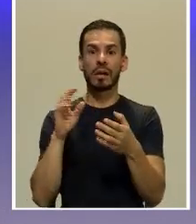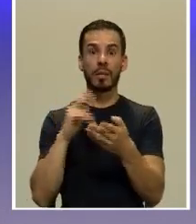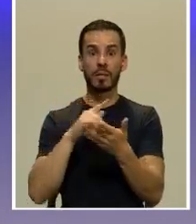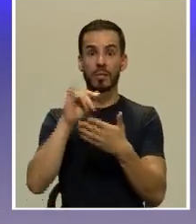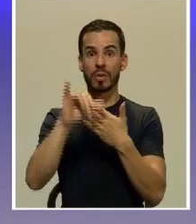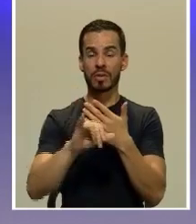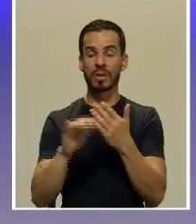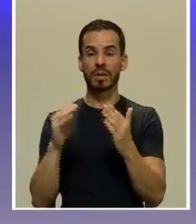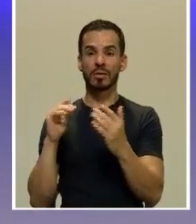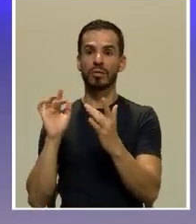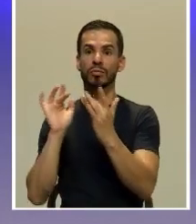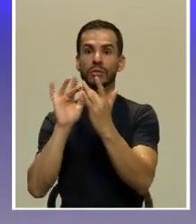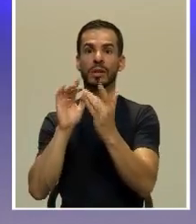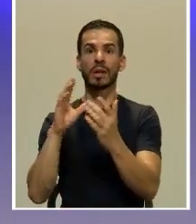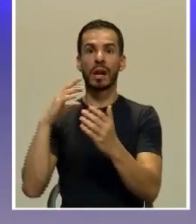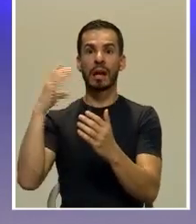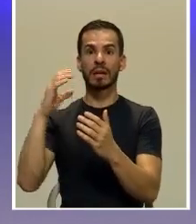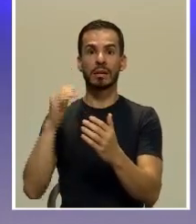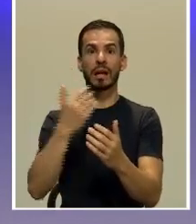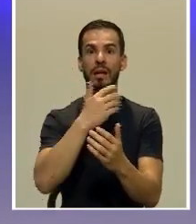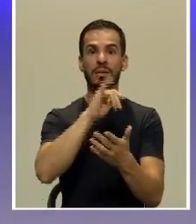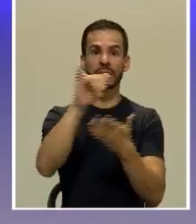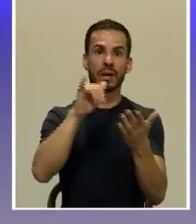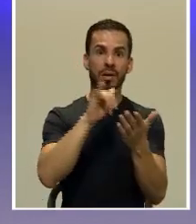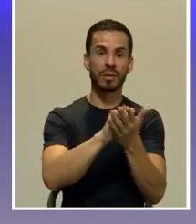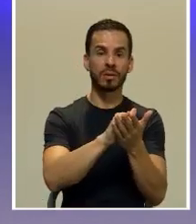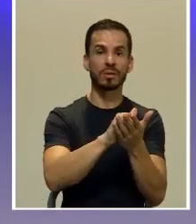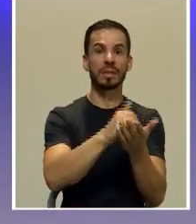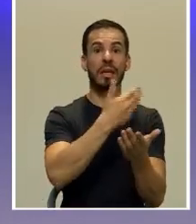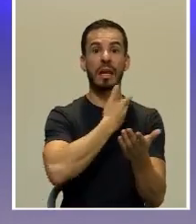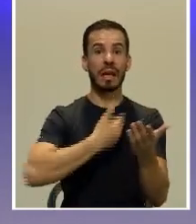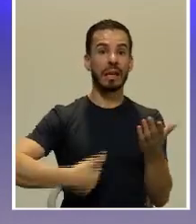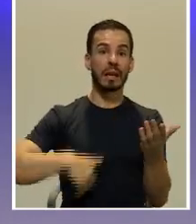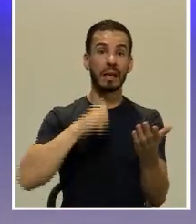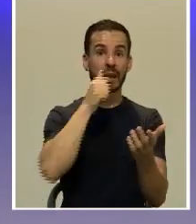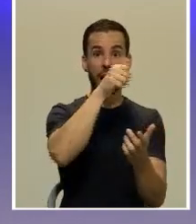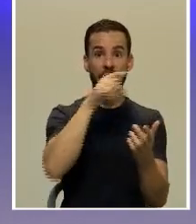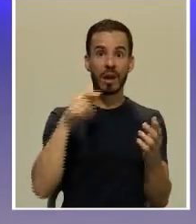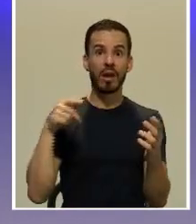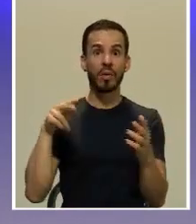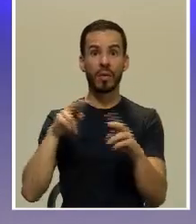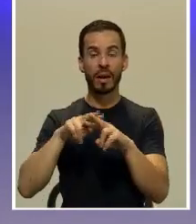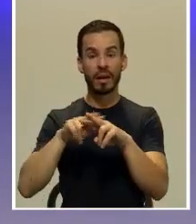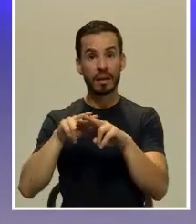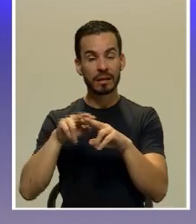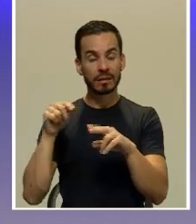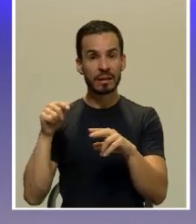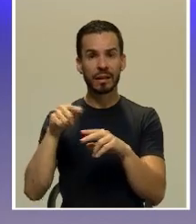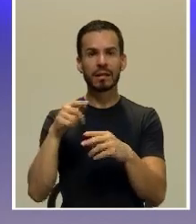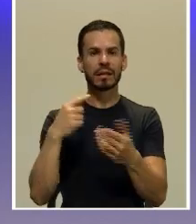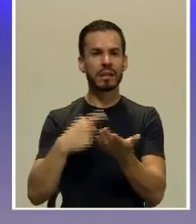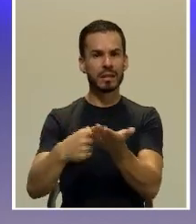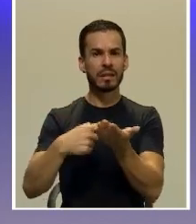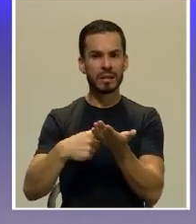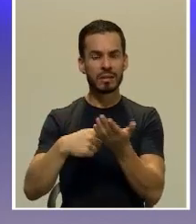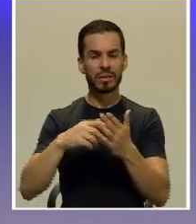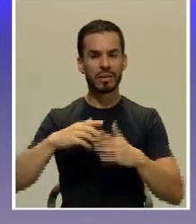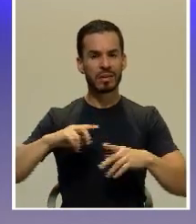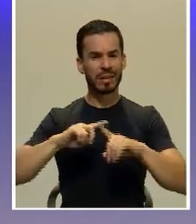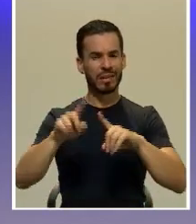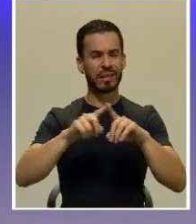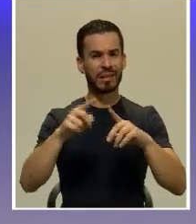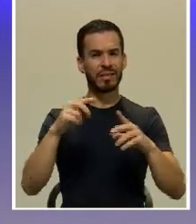ciudades Cartago, San José, Heredia y Alajuela se discute en una arena de